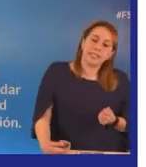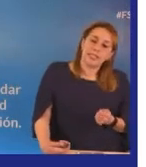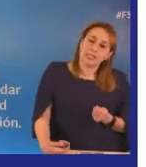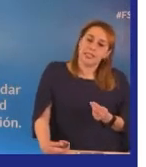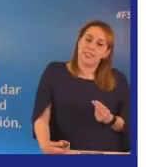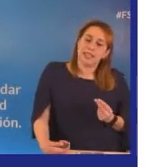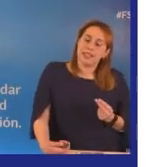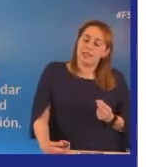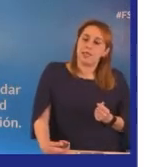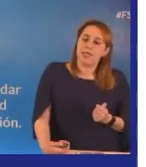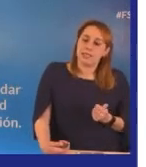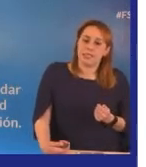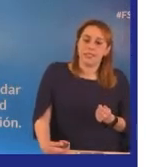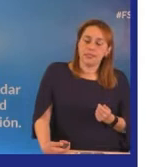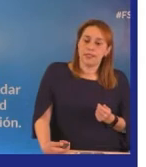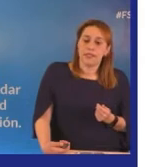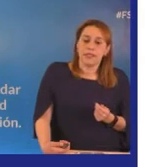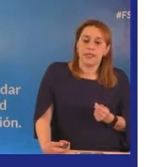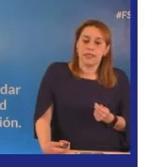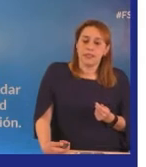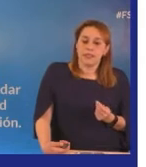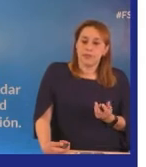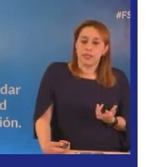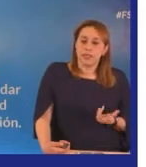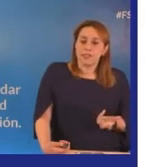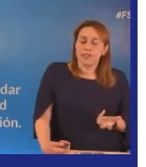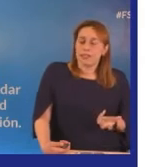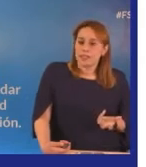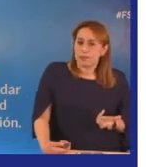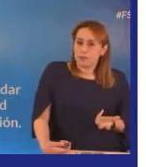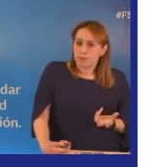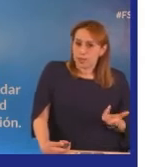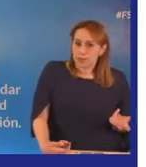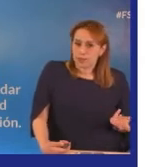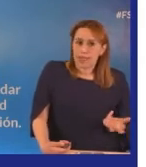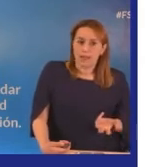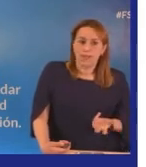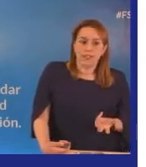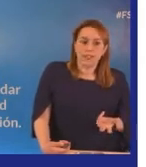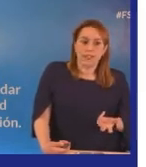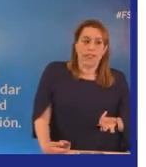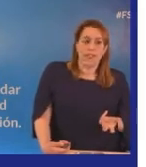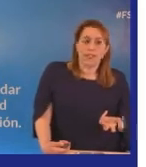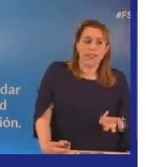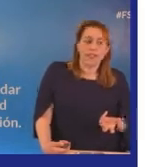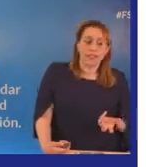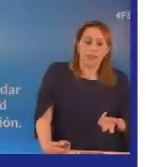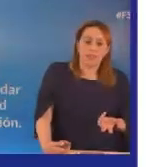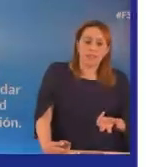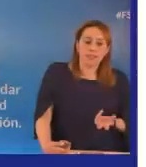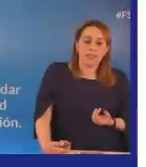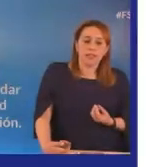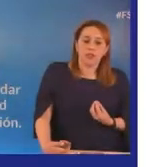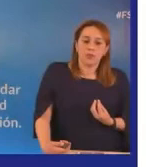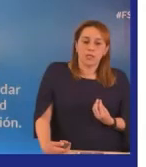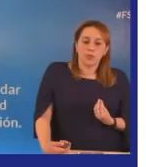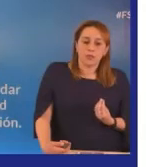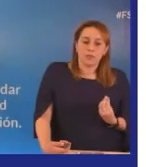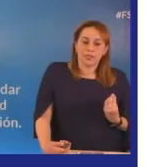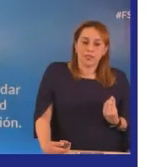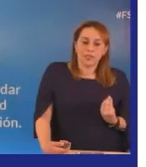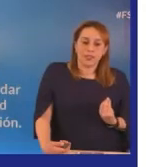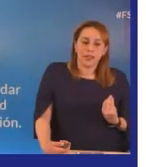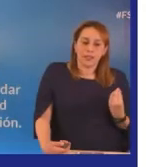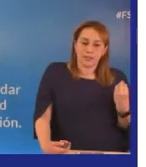Esta técnica, que es la de reminiscencias, es una de las técnicas más agradables que tenemos con los pacientes. Nos va a